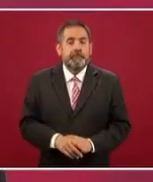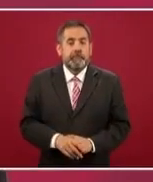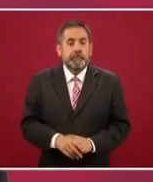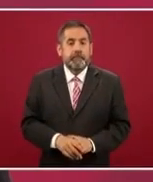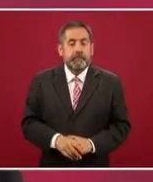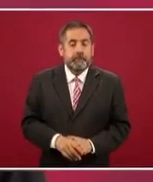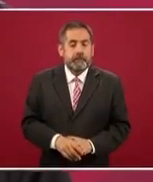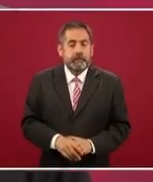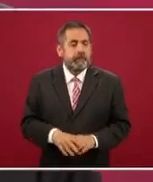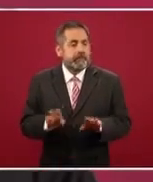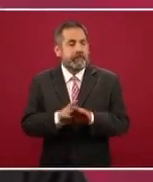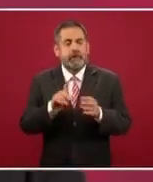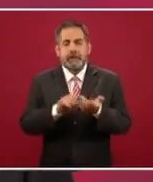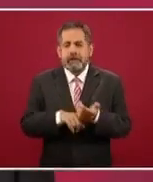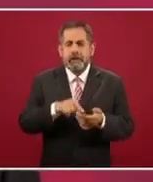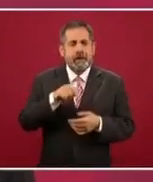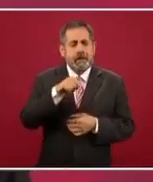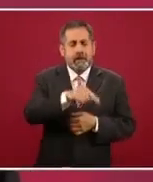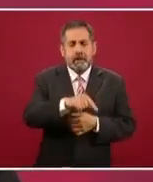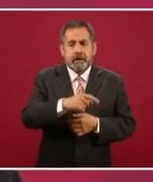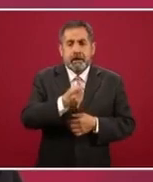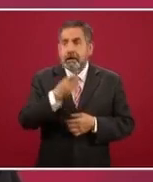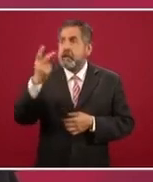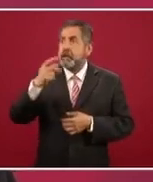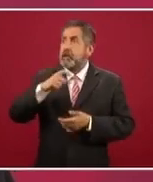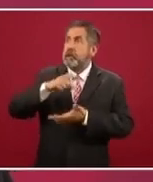habían medicamentos que no se podían importar